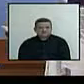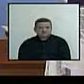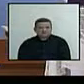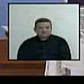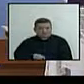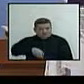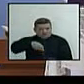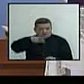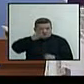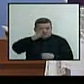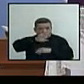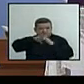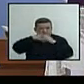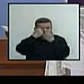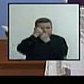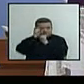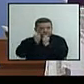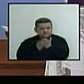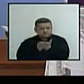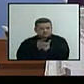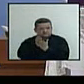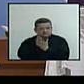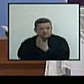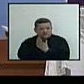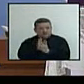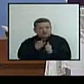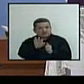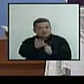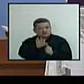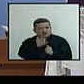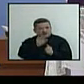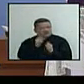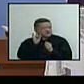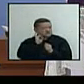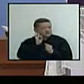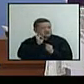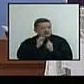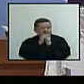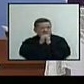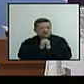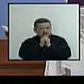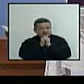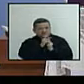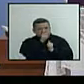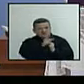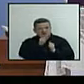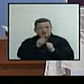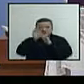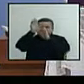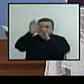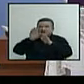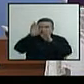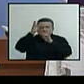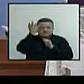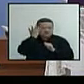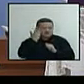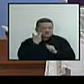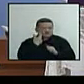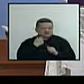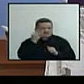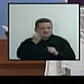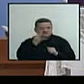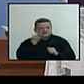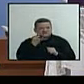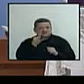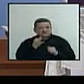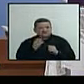Dios Todopoderoso y Eterno, acoge la oración de tu pueblo que te alaba sin cesar y concédenos